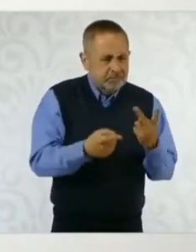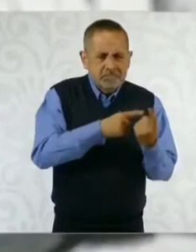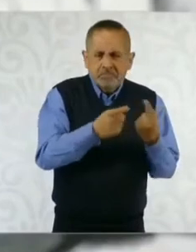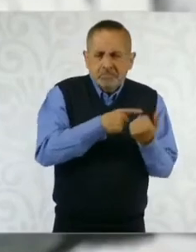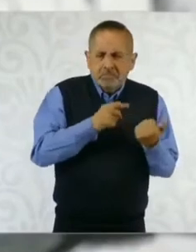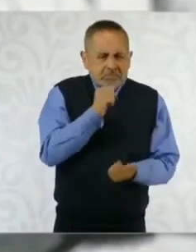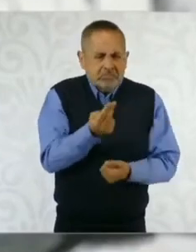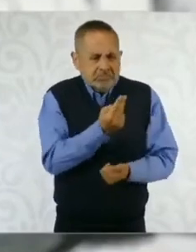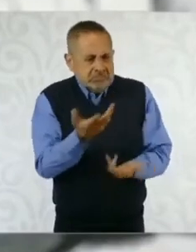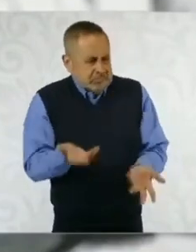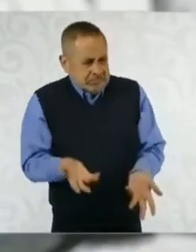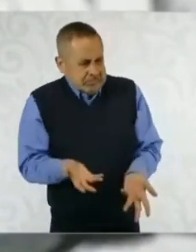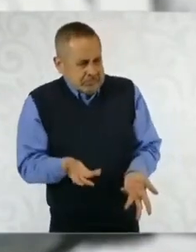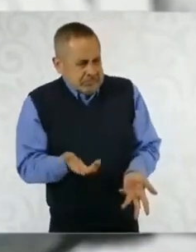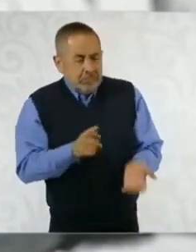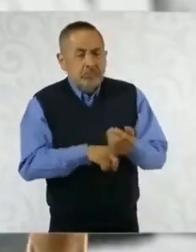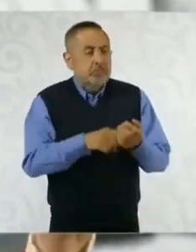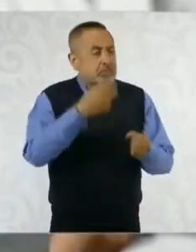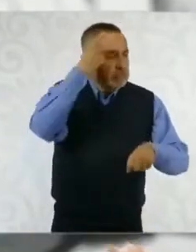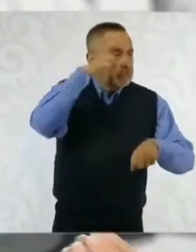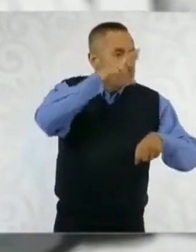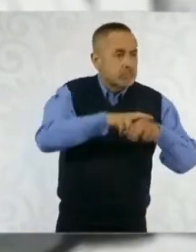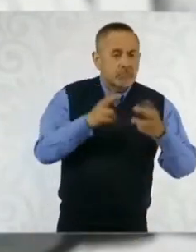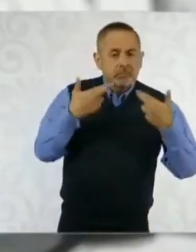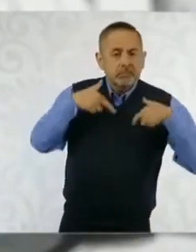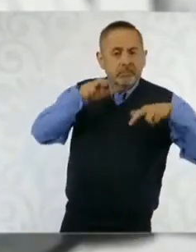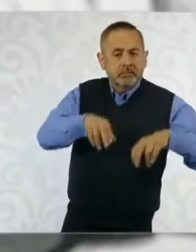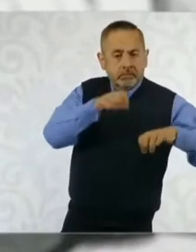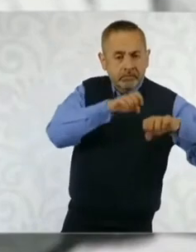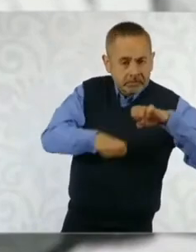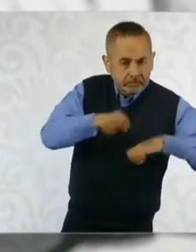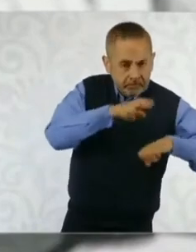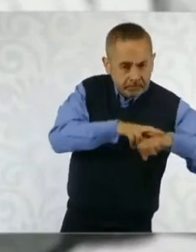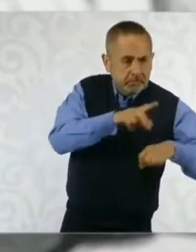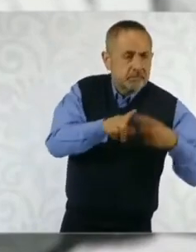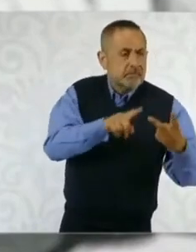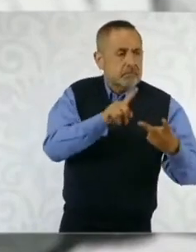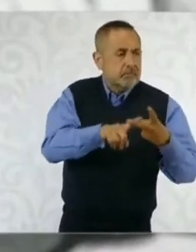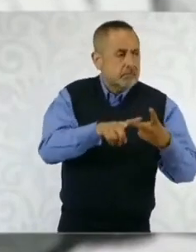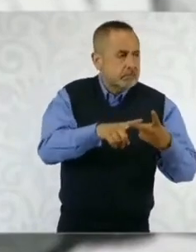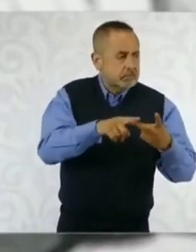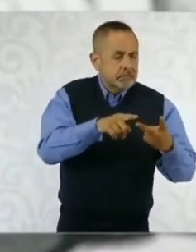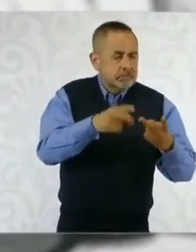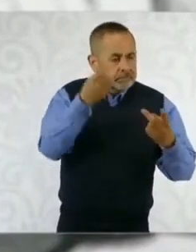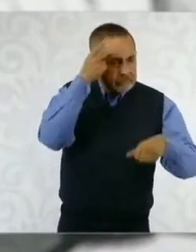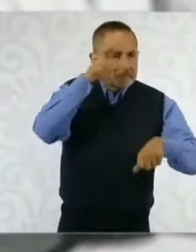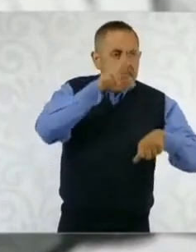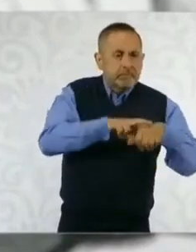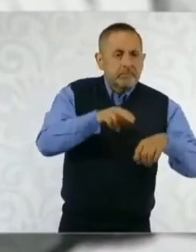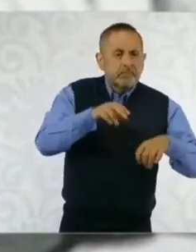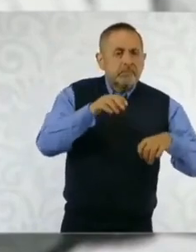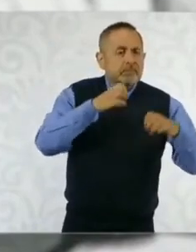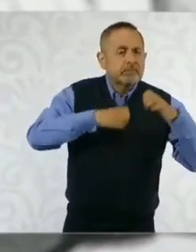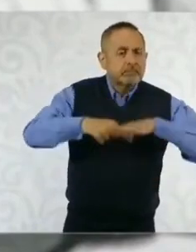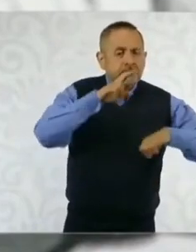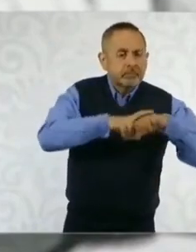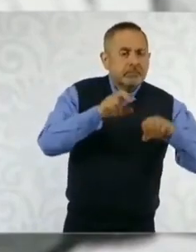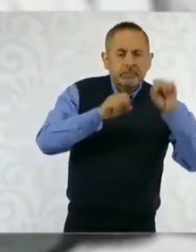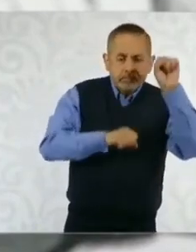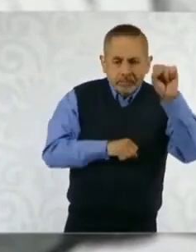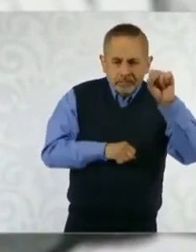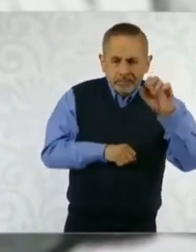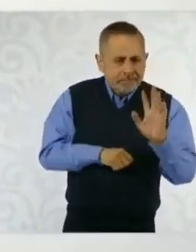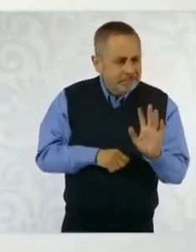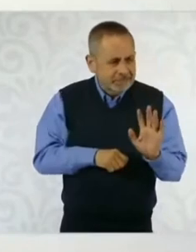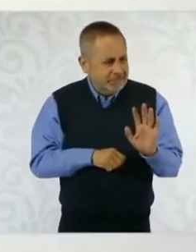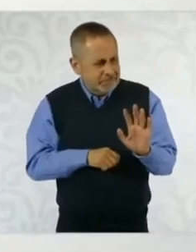es la de la representación empresarial y la representación sindical, y que siga